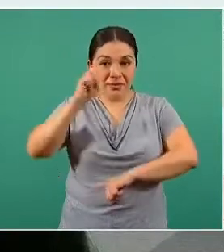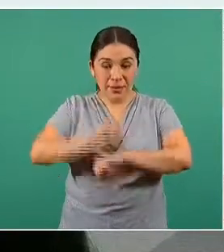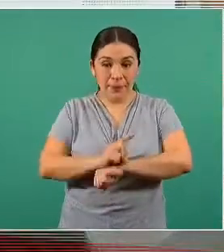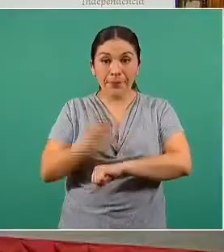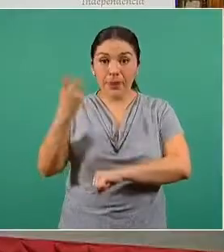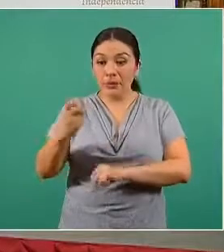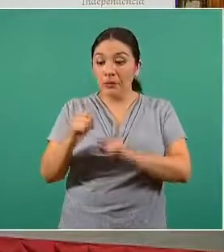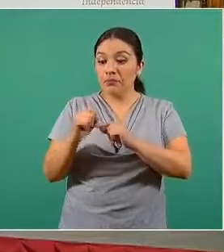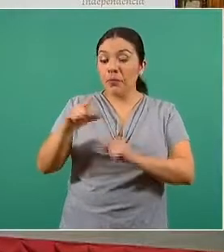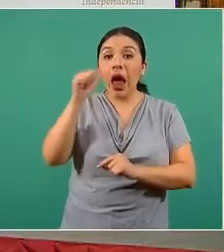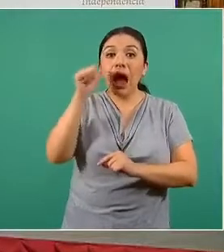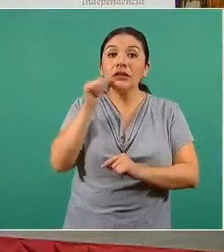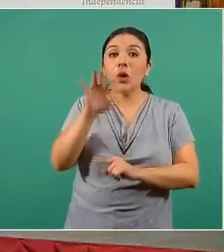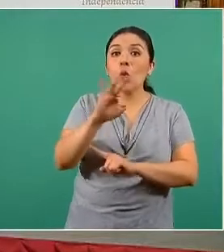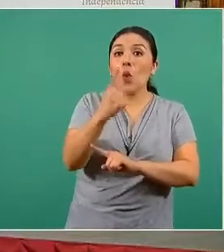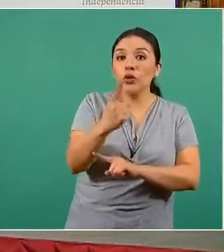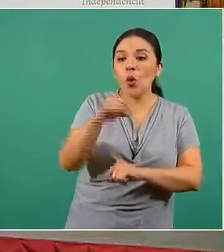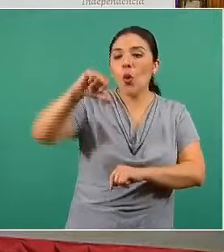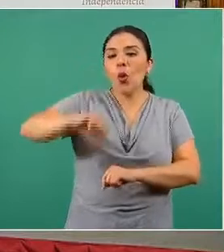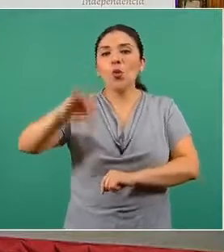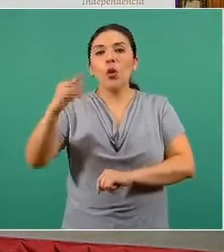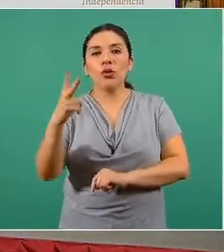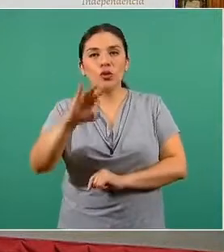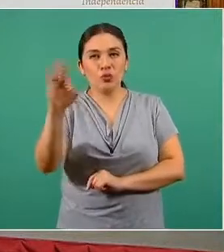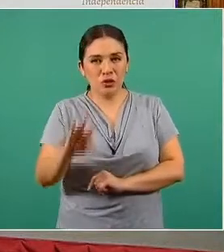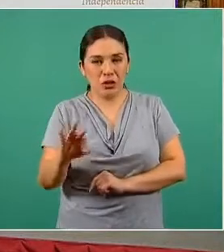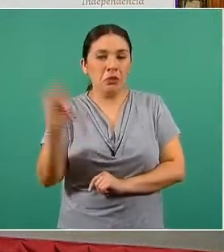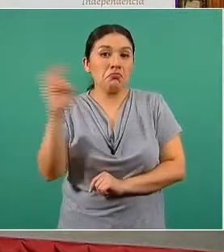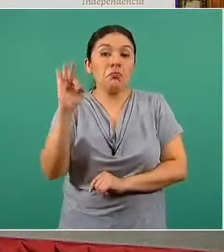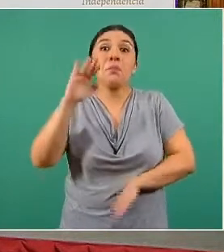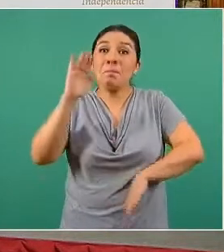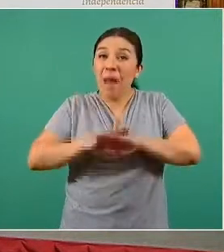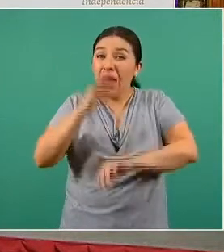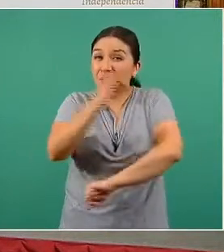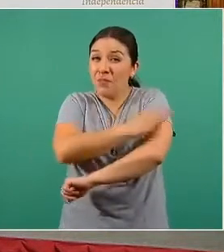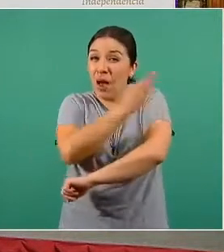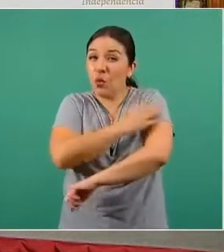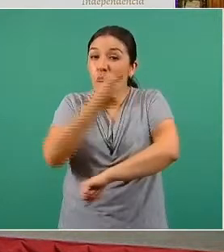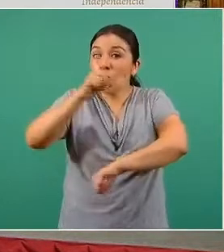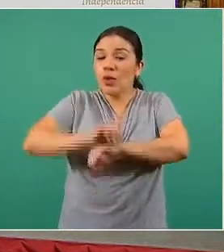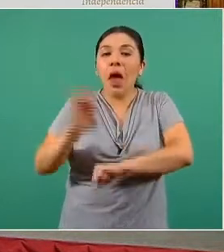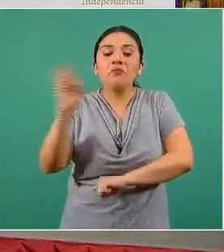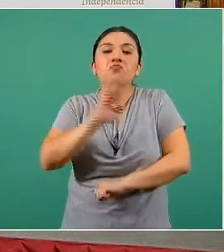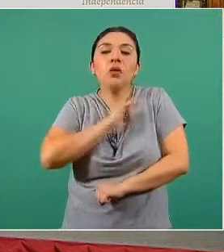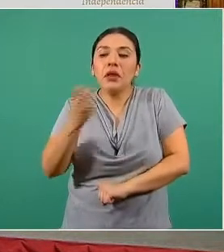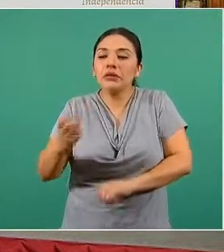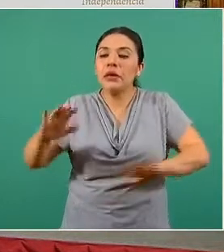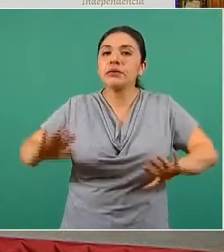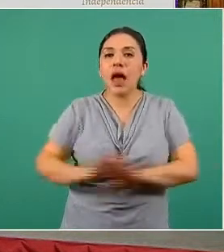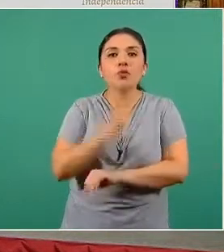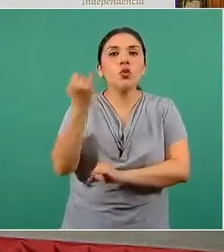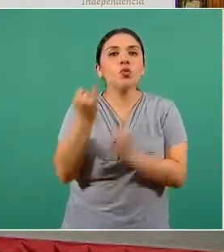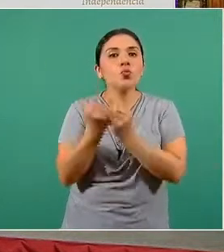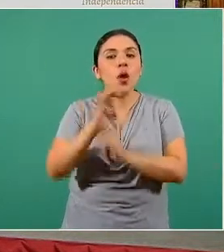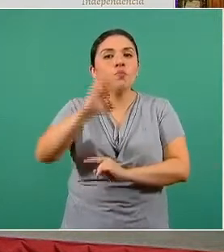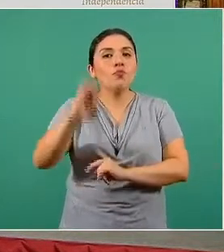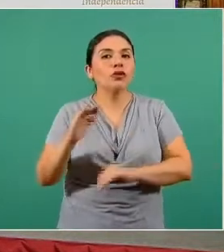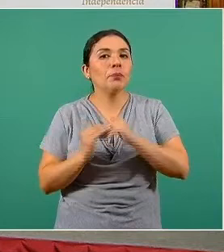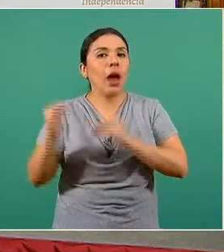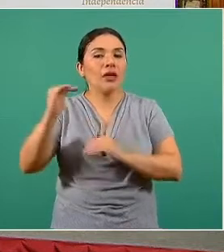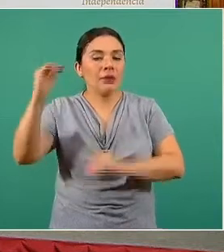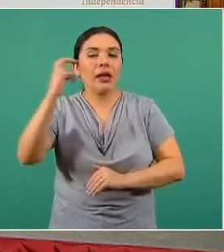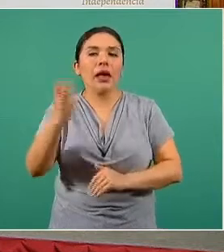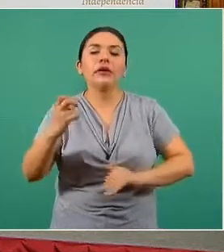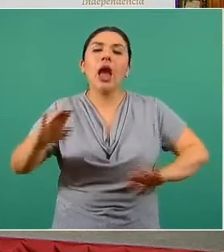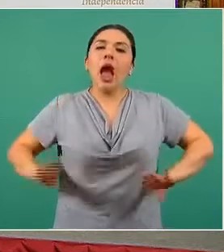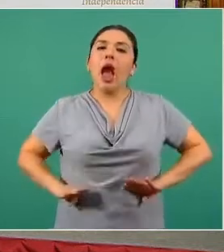esto subió de 41 a 42%. Si hubiéramos tenido aún más, esto posiblemente hubiera cambiado también en porcentaje. Son esquemas